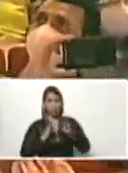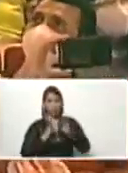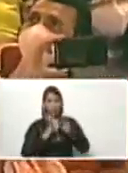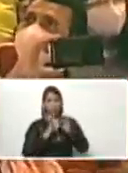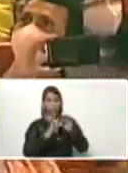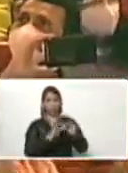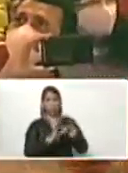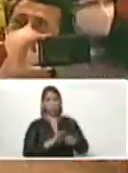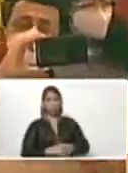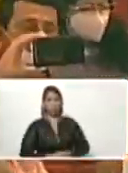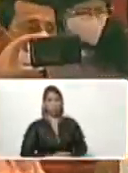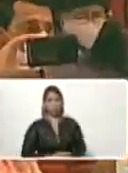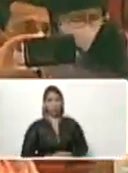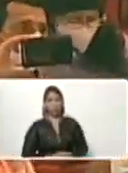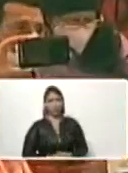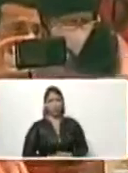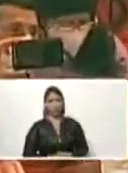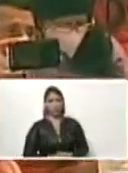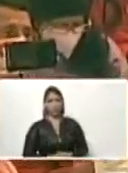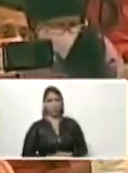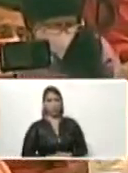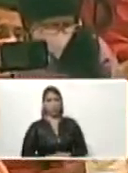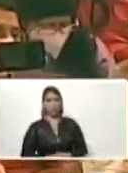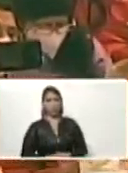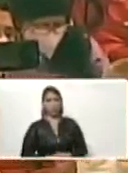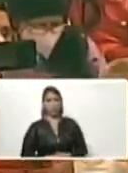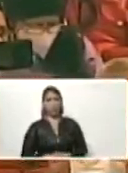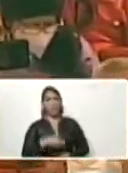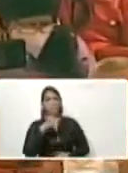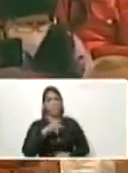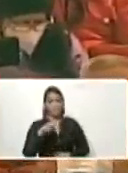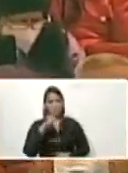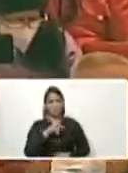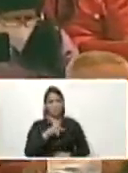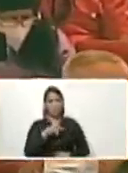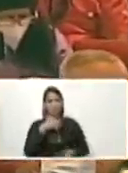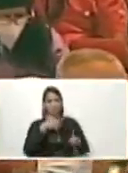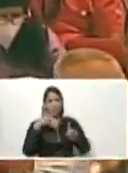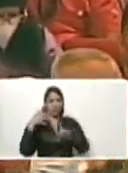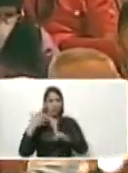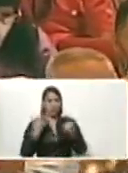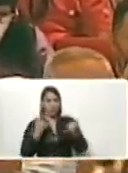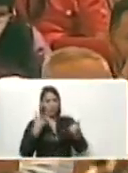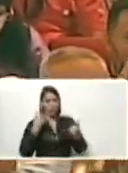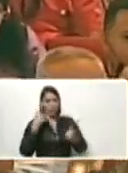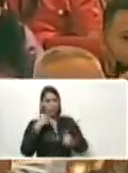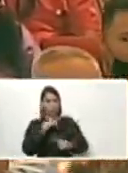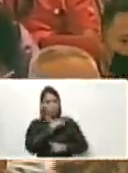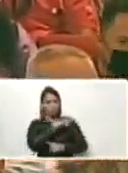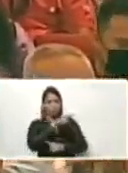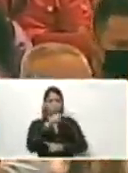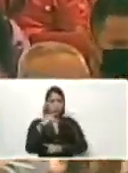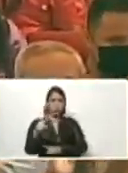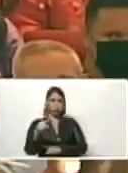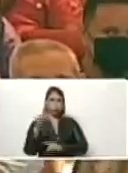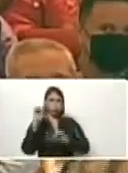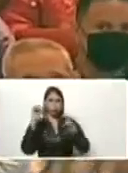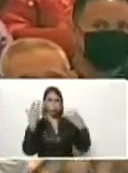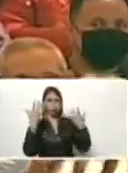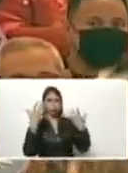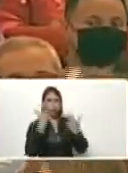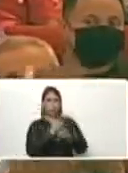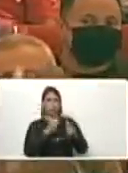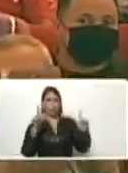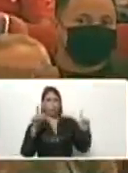entre todos y todas. Pichincha orienta en el presente el horizonte luminoso de la libertad